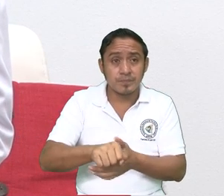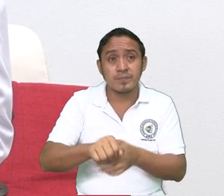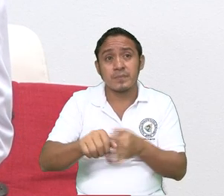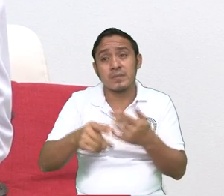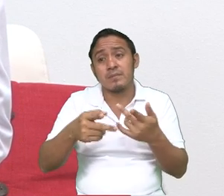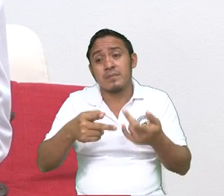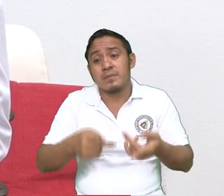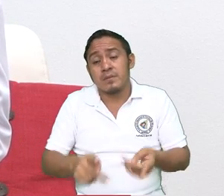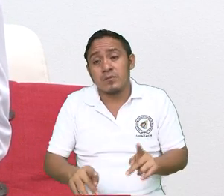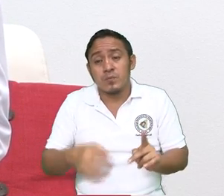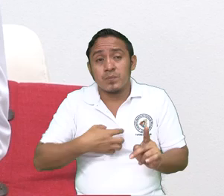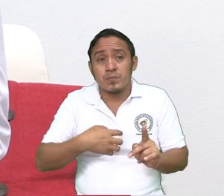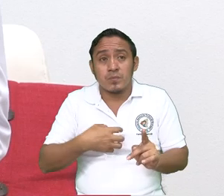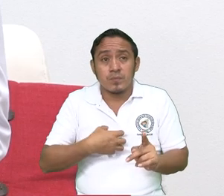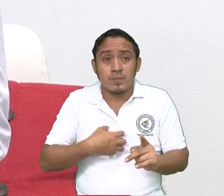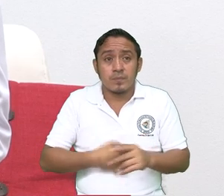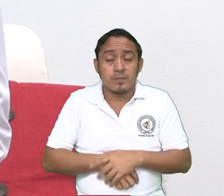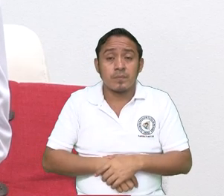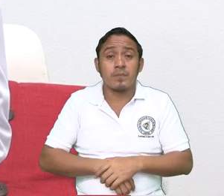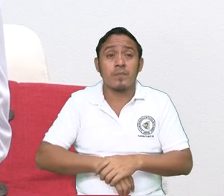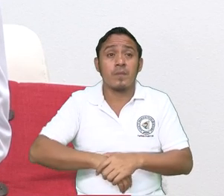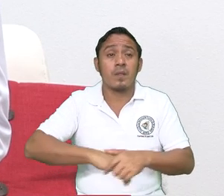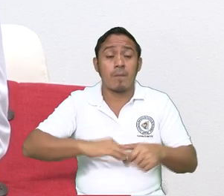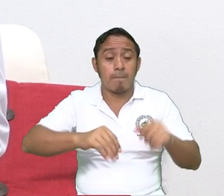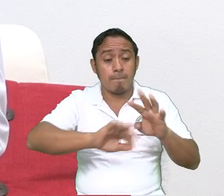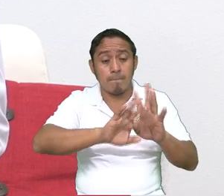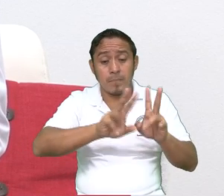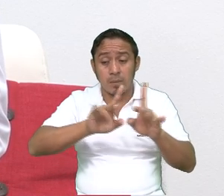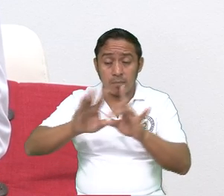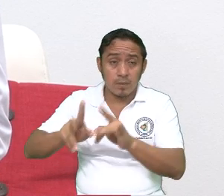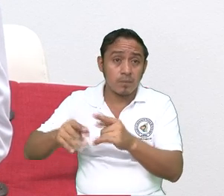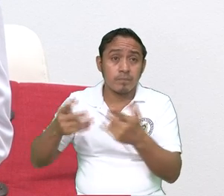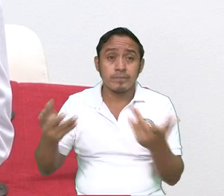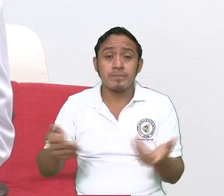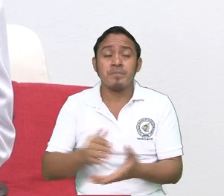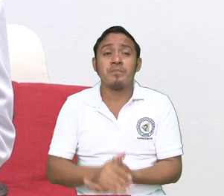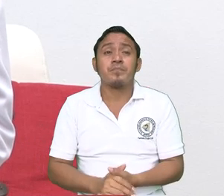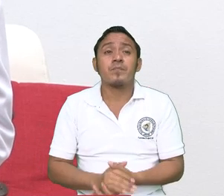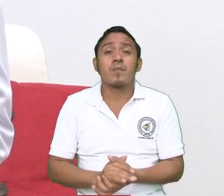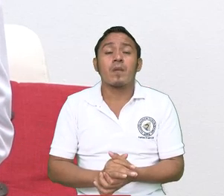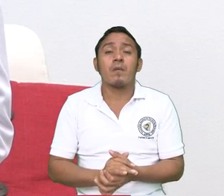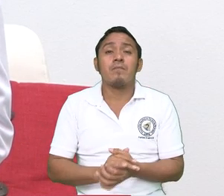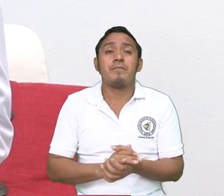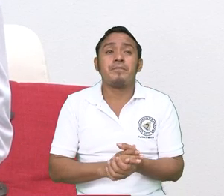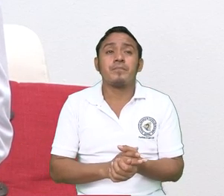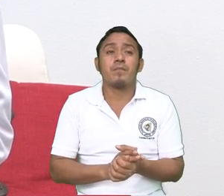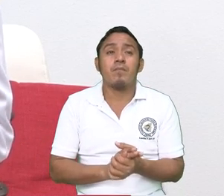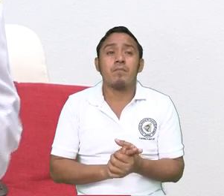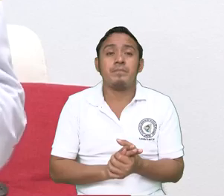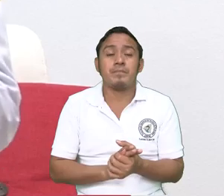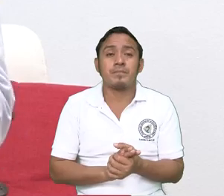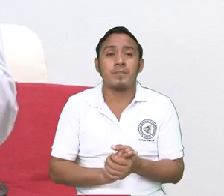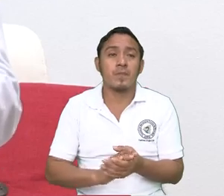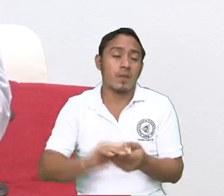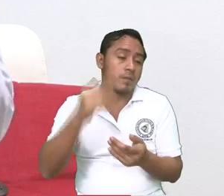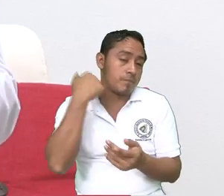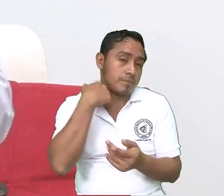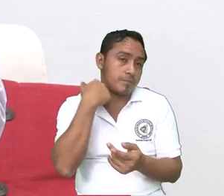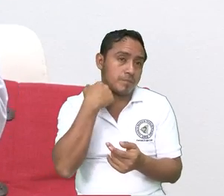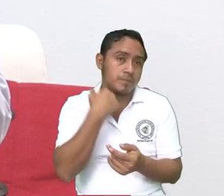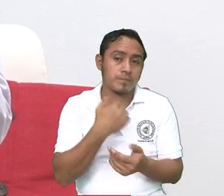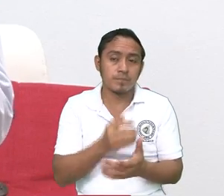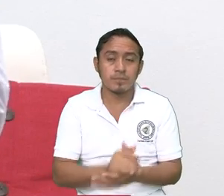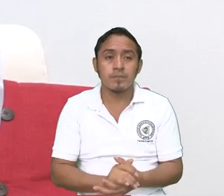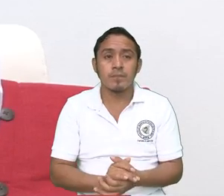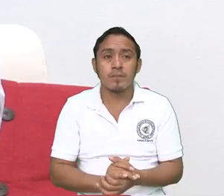características propias de la paciente de la mujer y pues siempre va a ocurrir